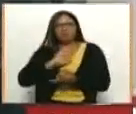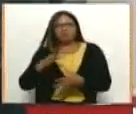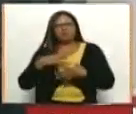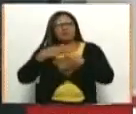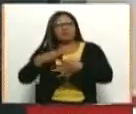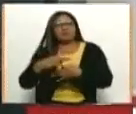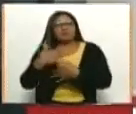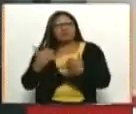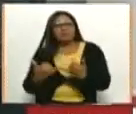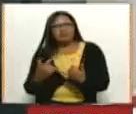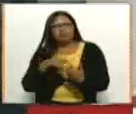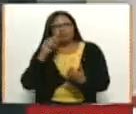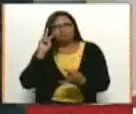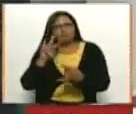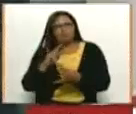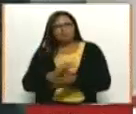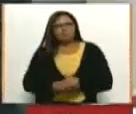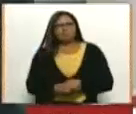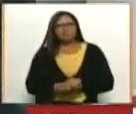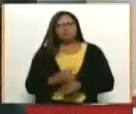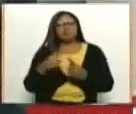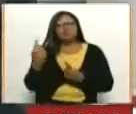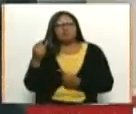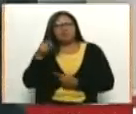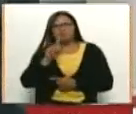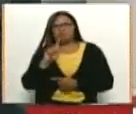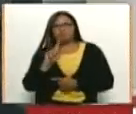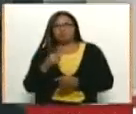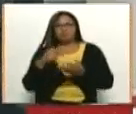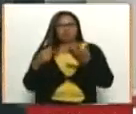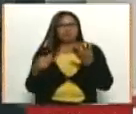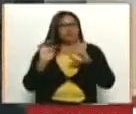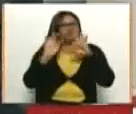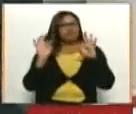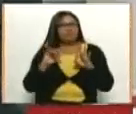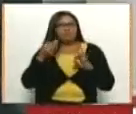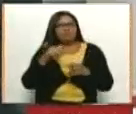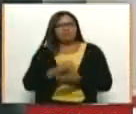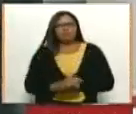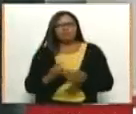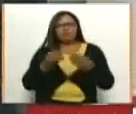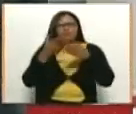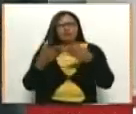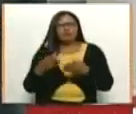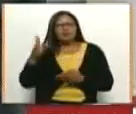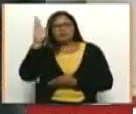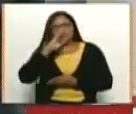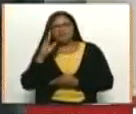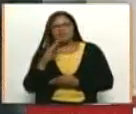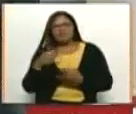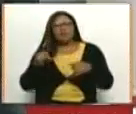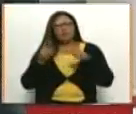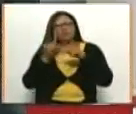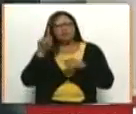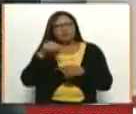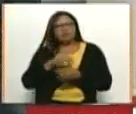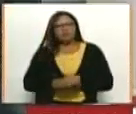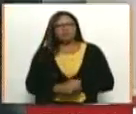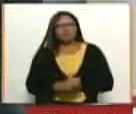con los propios intereses de Brasil, pero no solo eso, sino que veníamos de un gobierno brasilero como el de Bolsonaro, que en